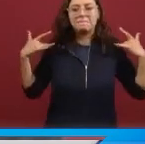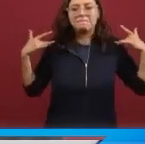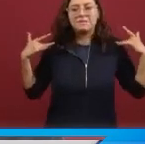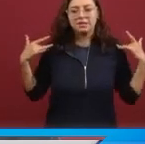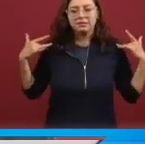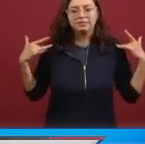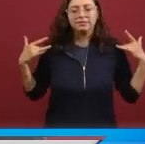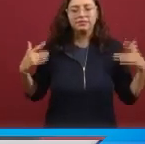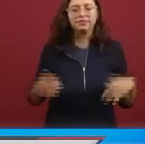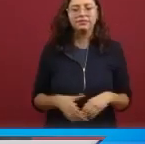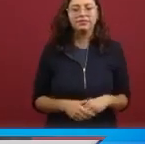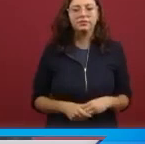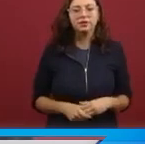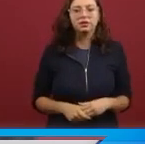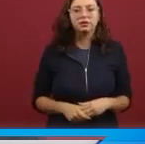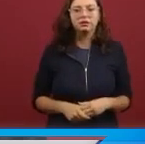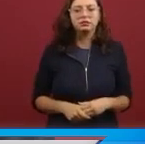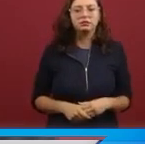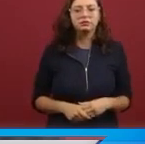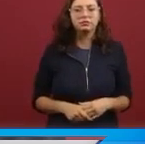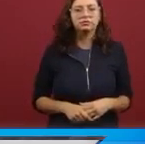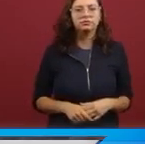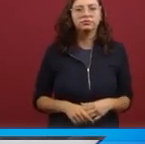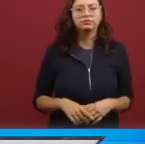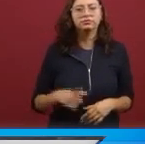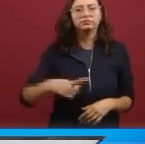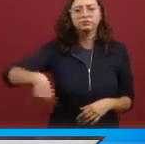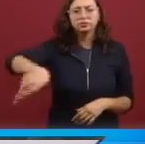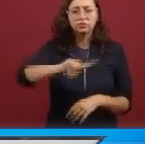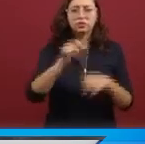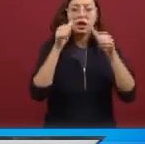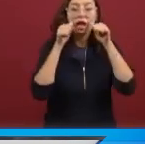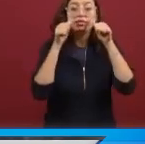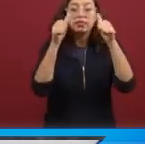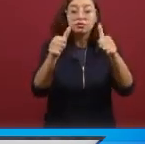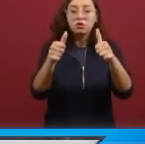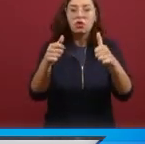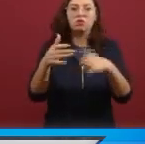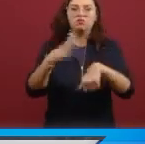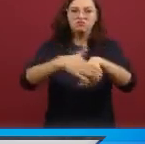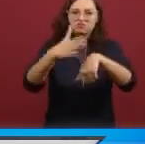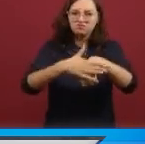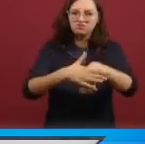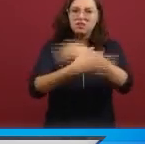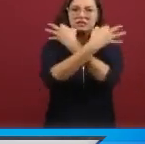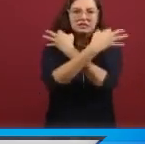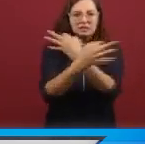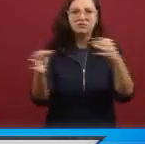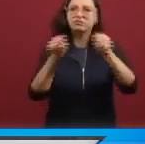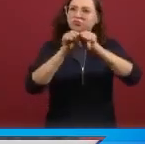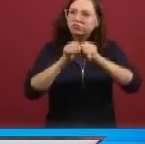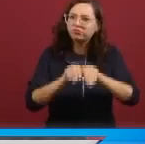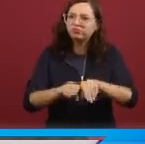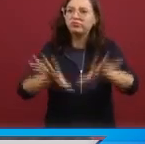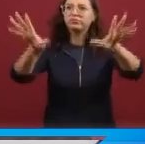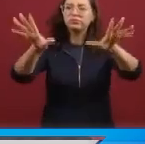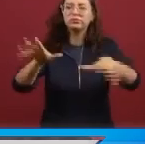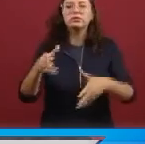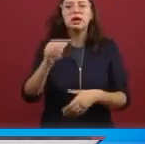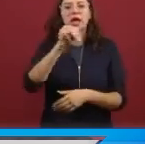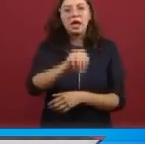Influyentismo de jueces. Que se escuche bien y que se escuche lejos, que lo escuchen ministerios